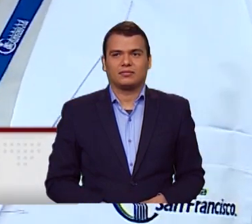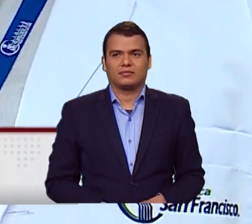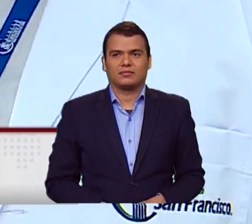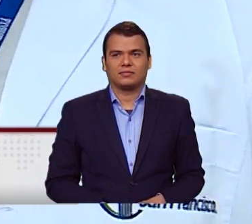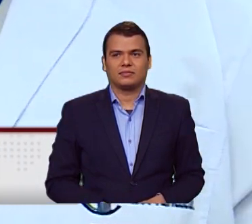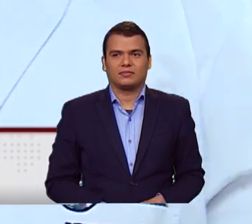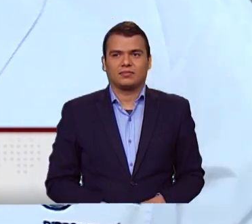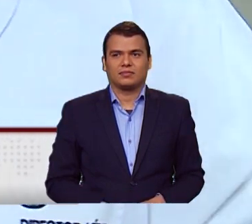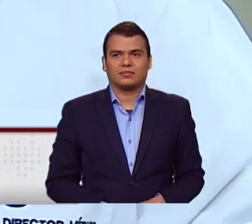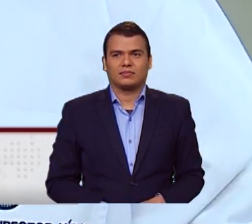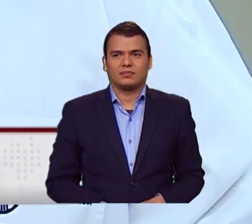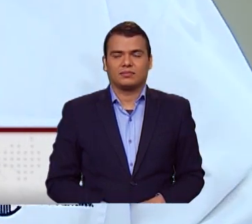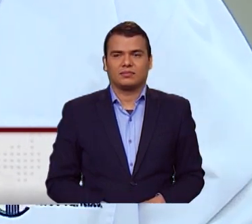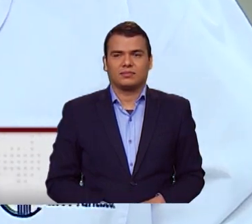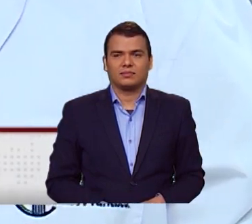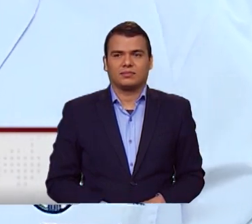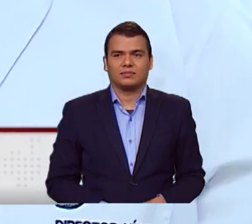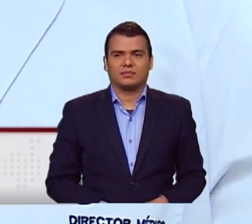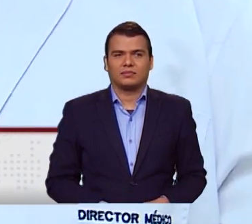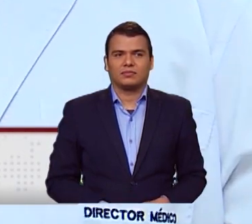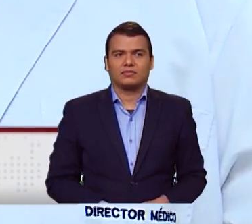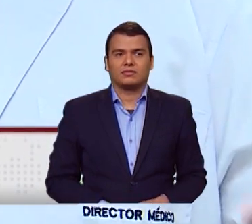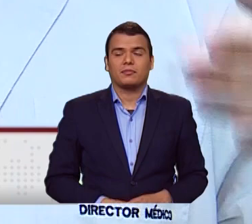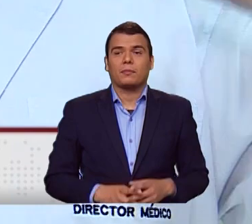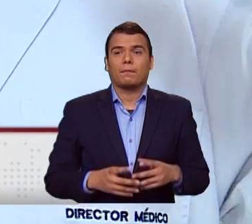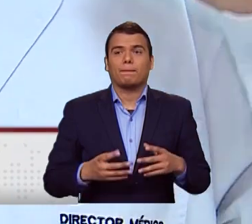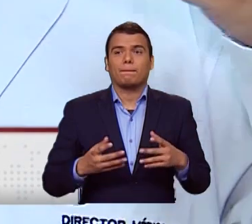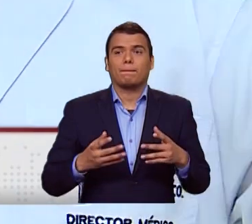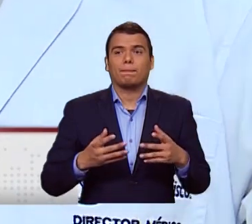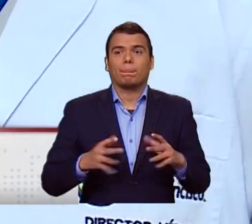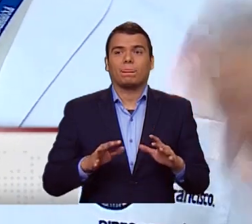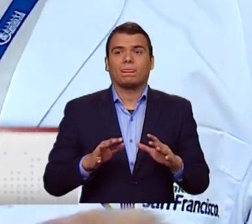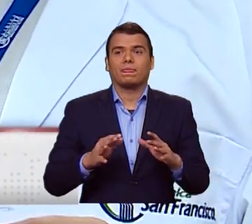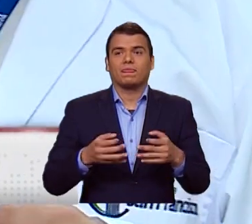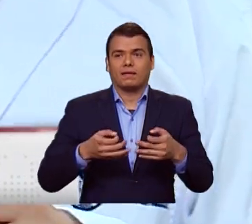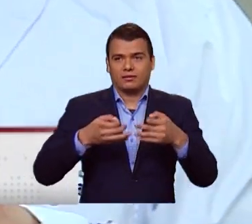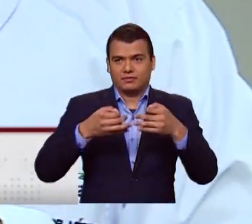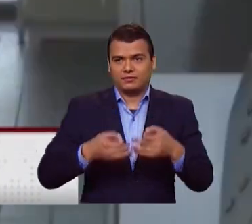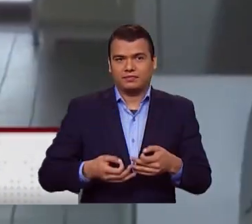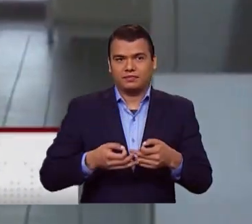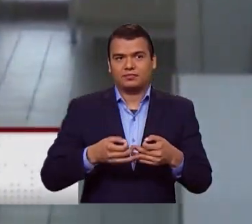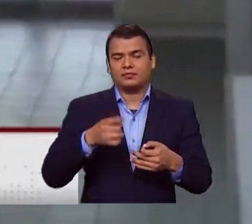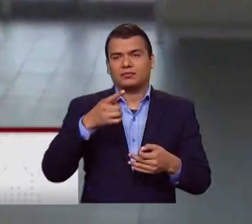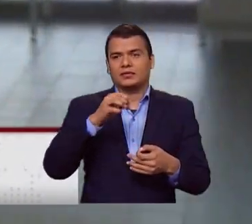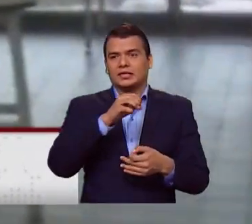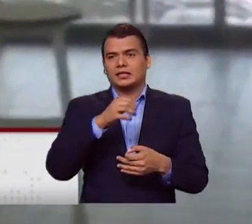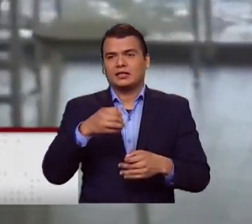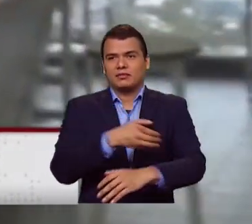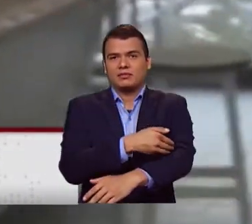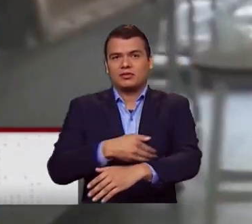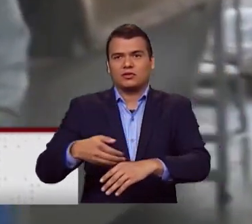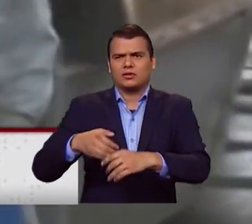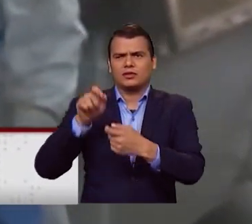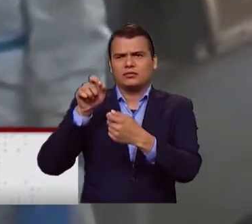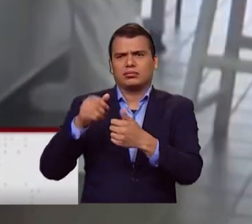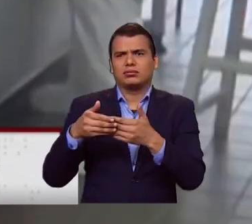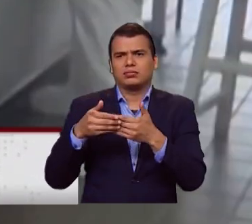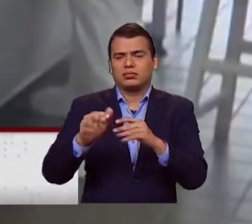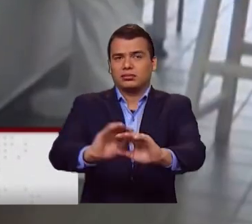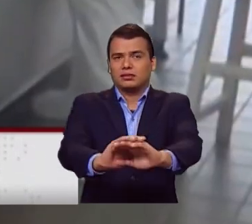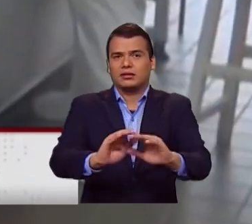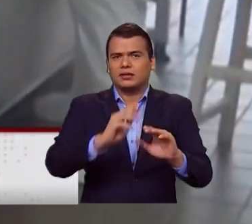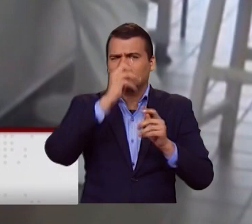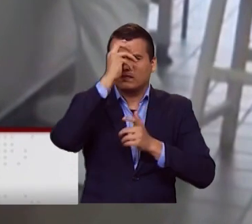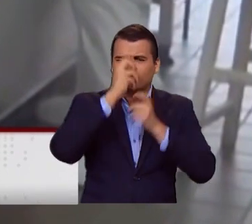históricamente conocida, para no decir nombres comerciales, empiezan desde 100 millones de pesos en adelante. Las pruebas rápidas son para antígeno